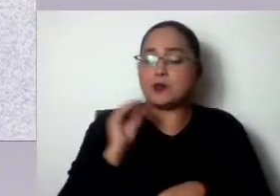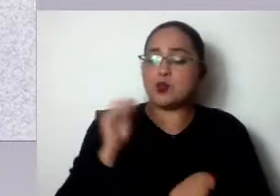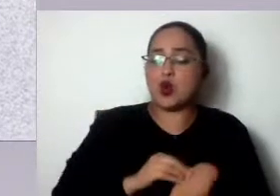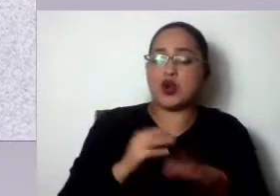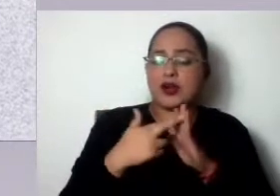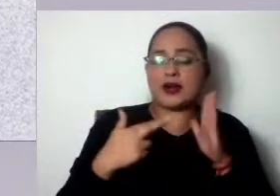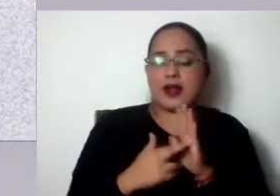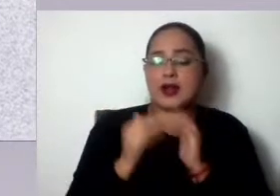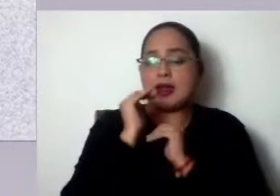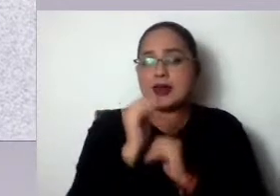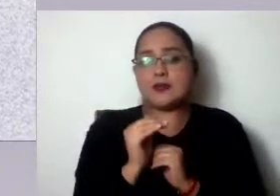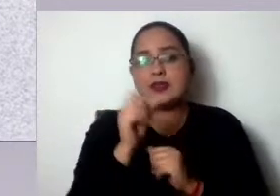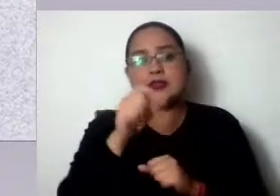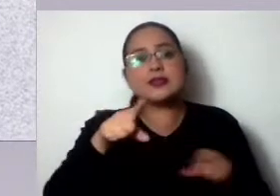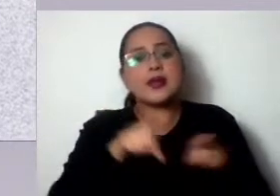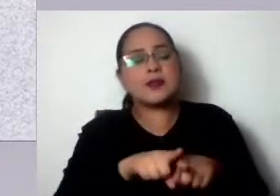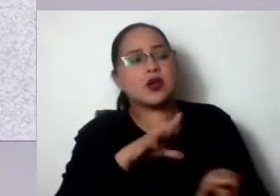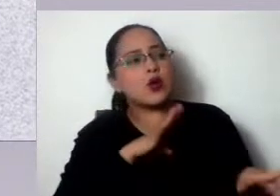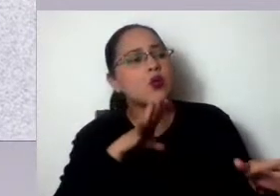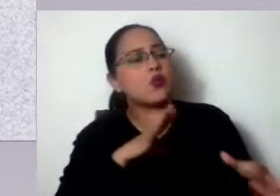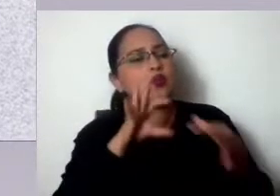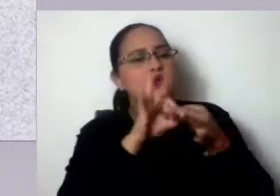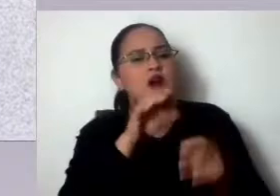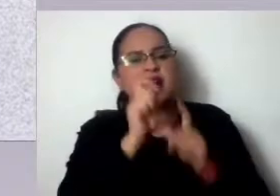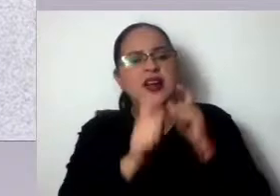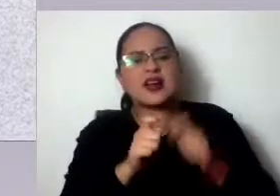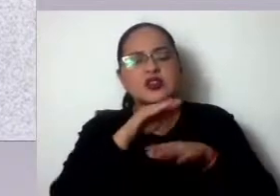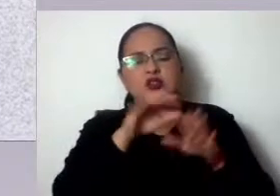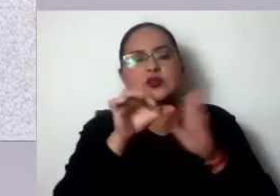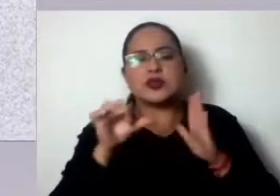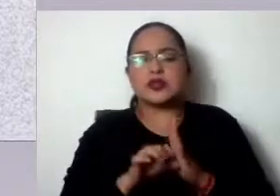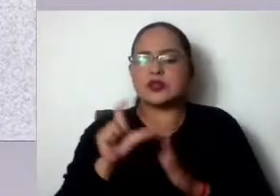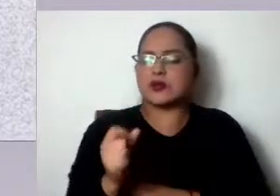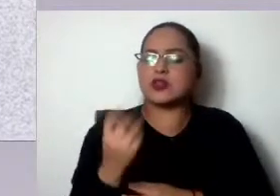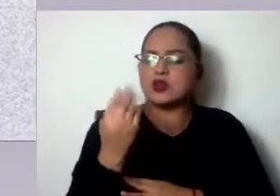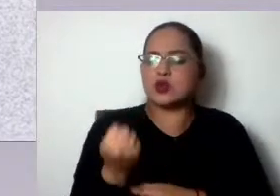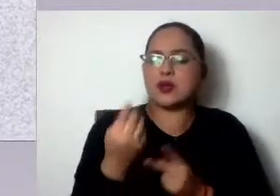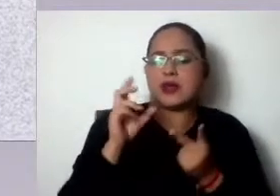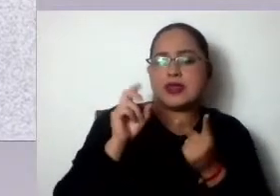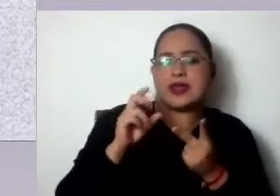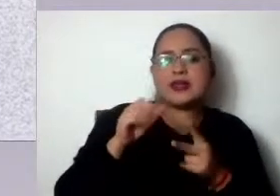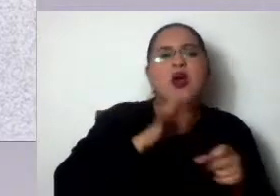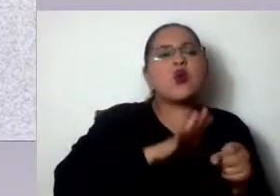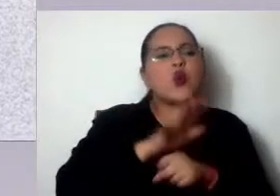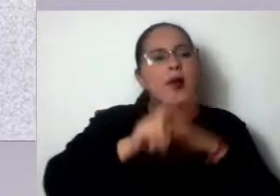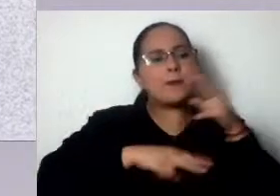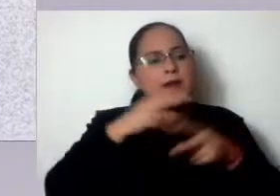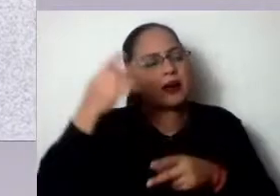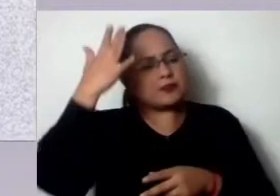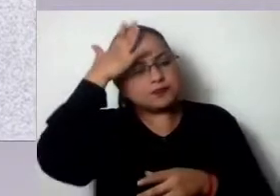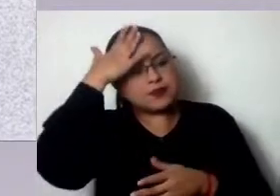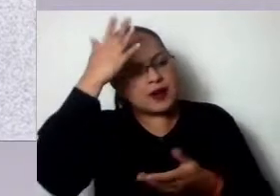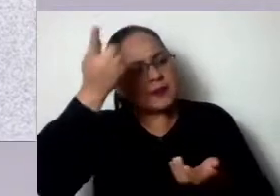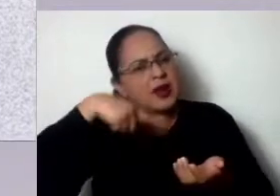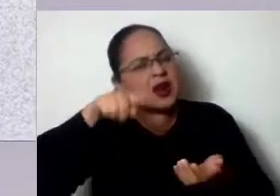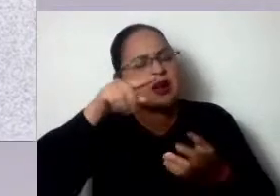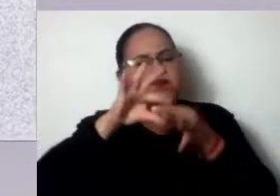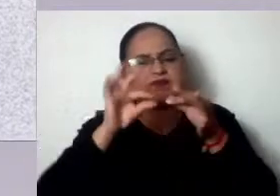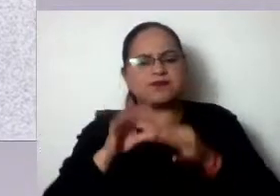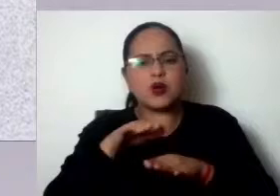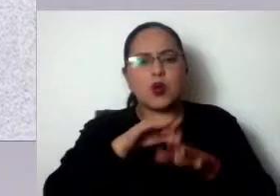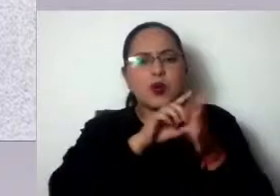y principios de interpretación en el artículo 29 y 30 aun cuando su incorporación